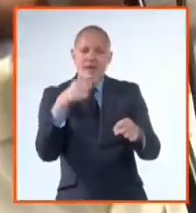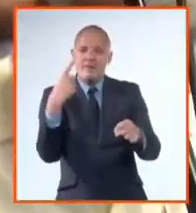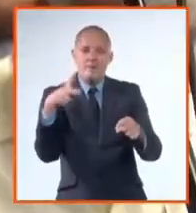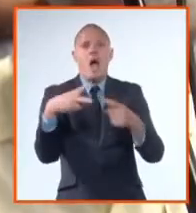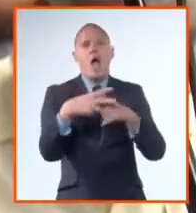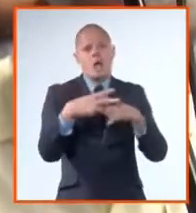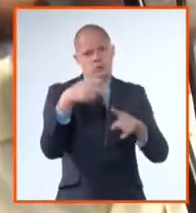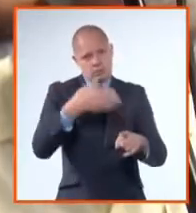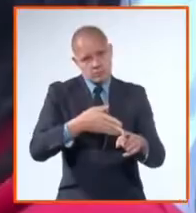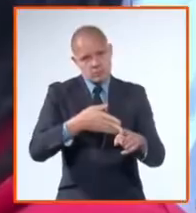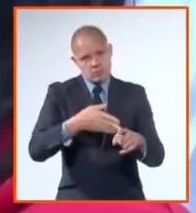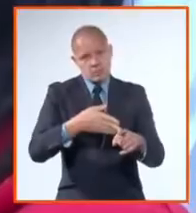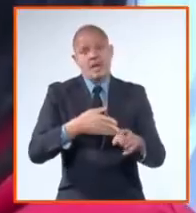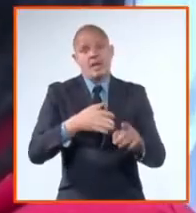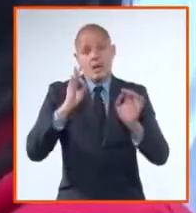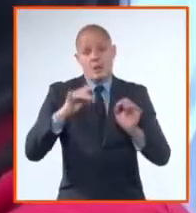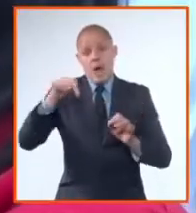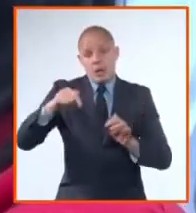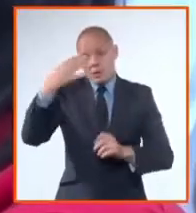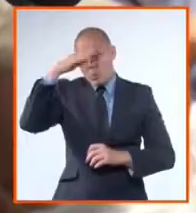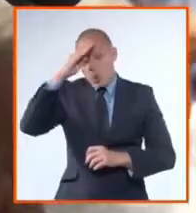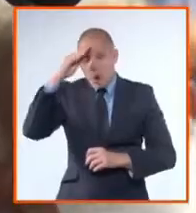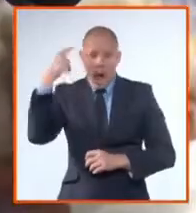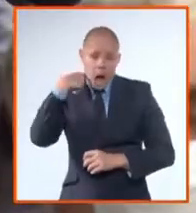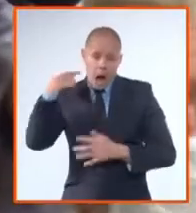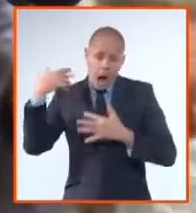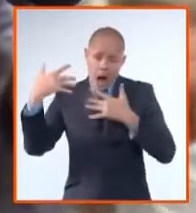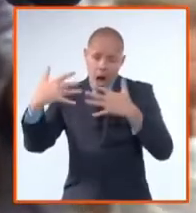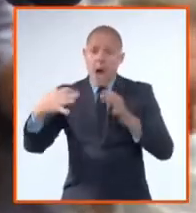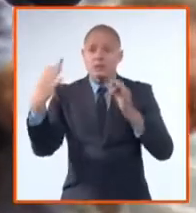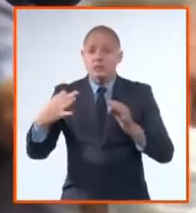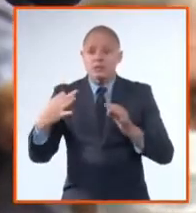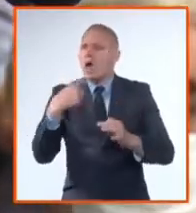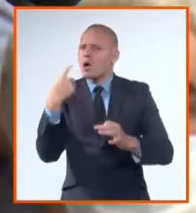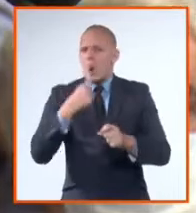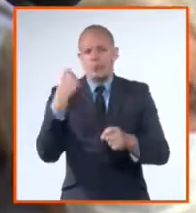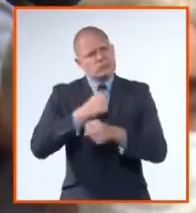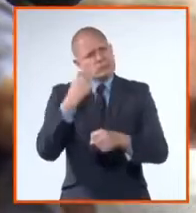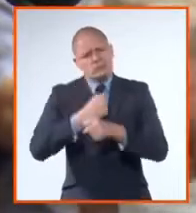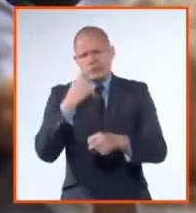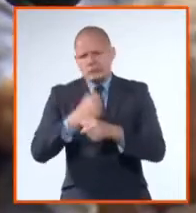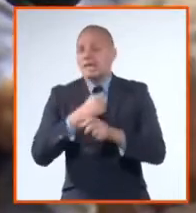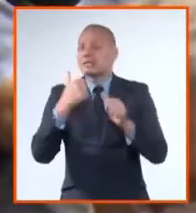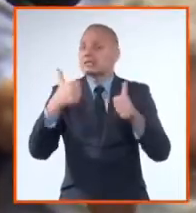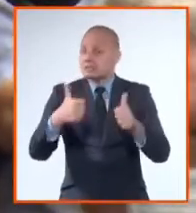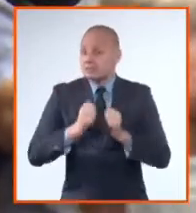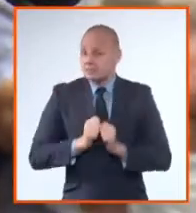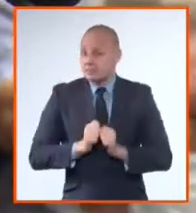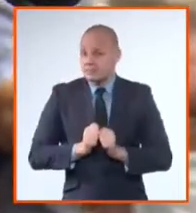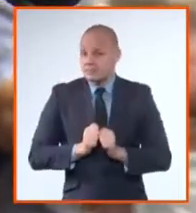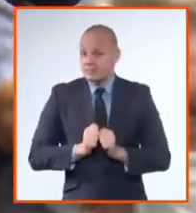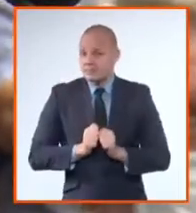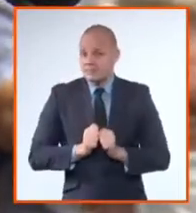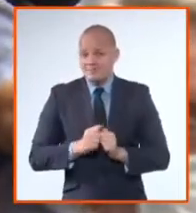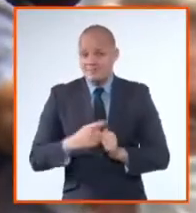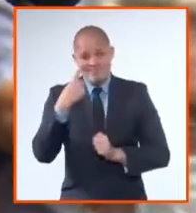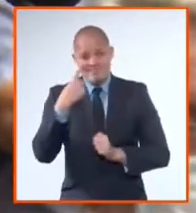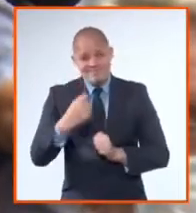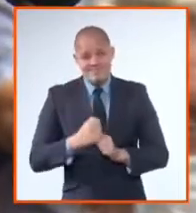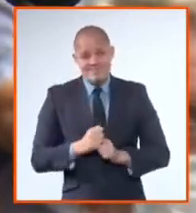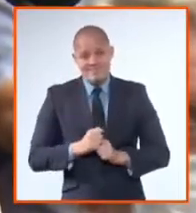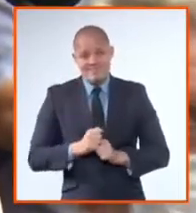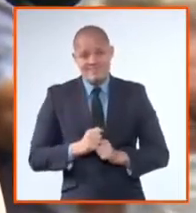que enorgullezca más este país y que ha sido un elemento que ha podido hacer catalizador incluso es la mejor noticia de